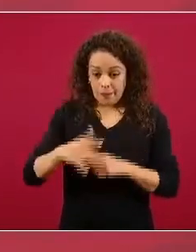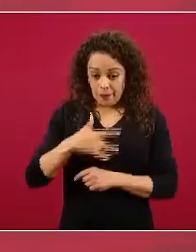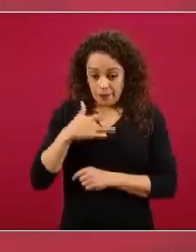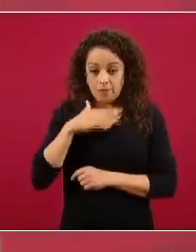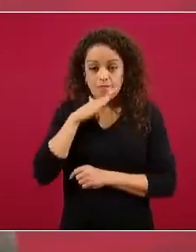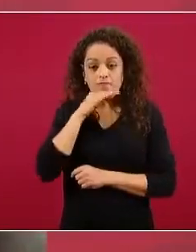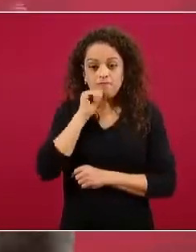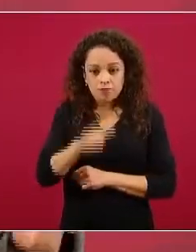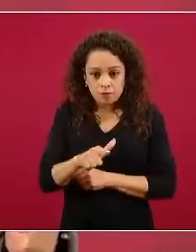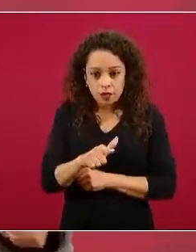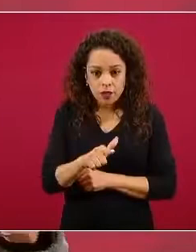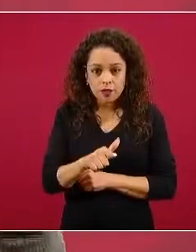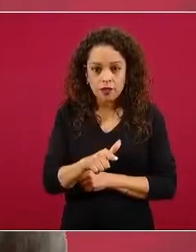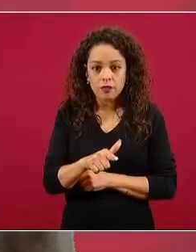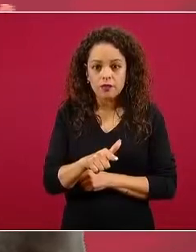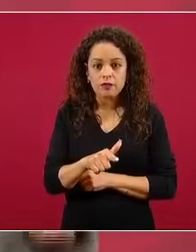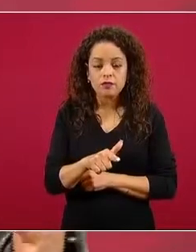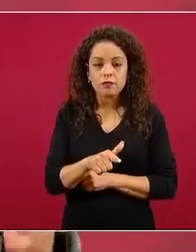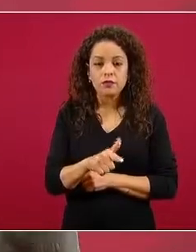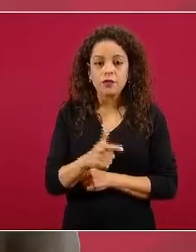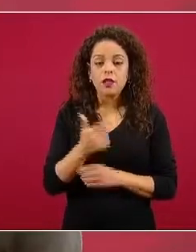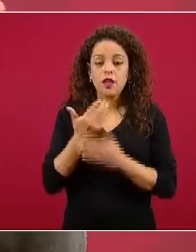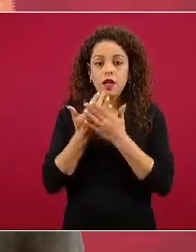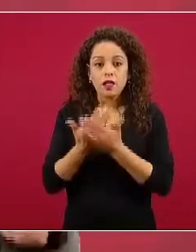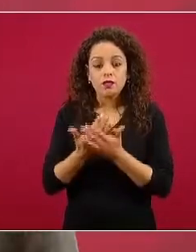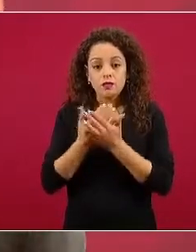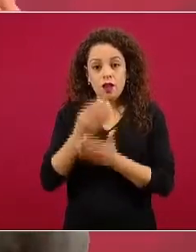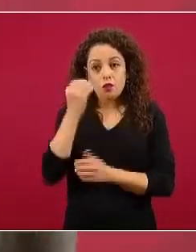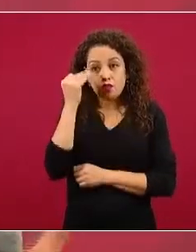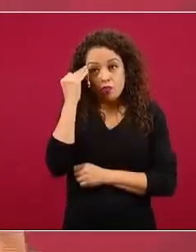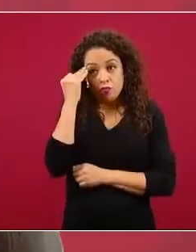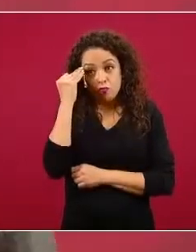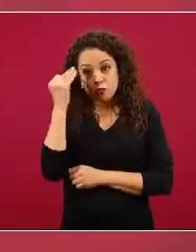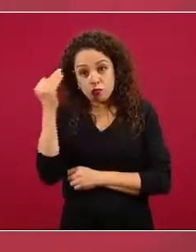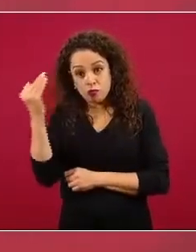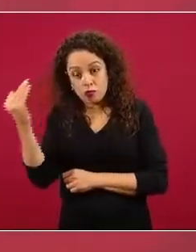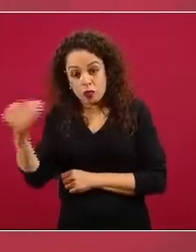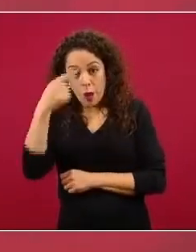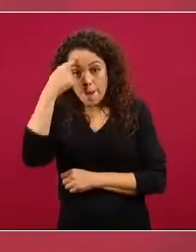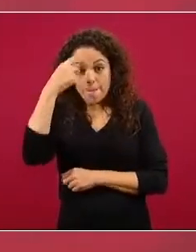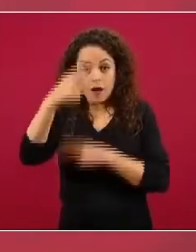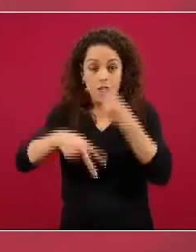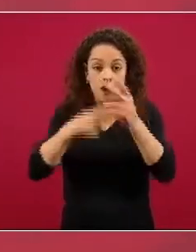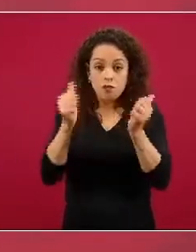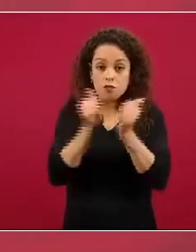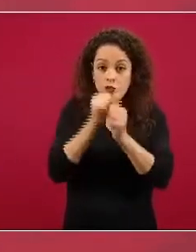síntomas hasta que sea evaluada o evaluado por una persona profesional de la salud,